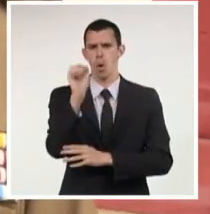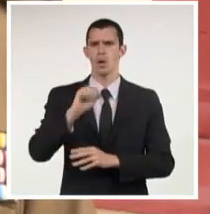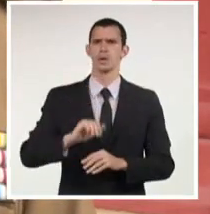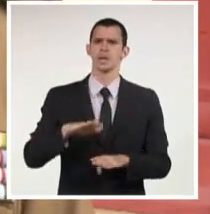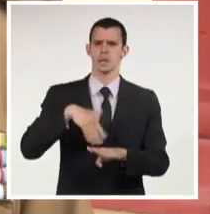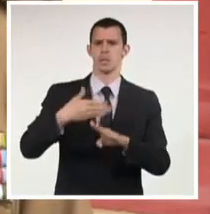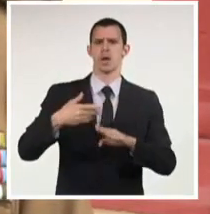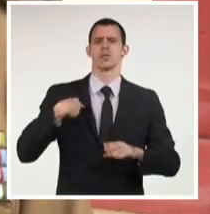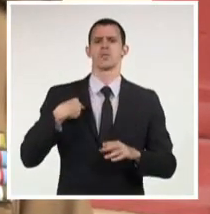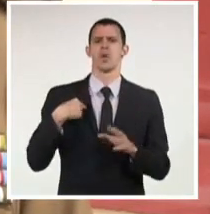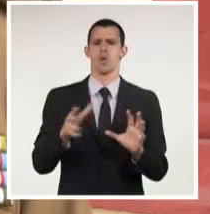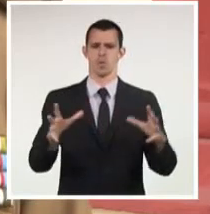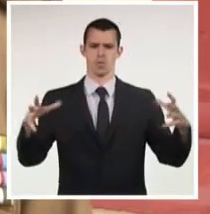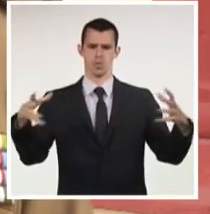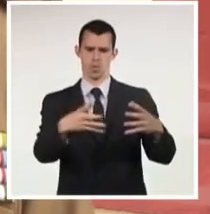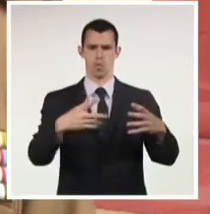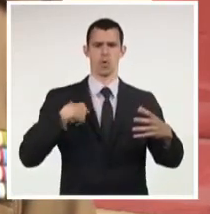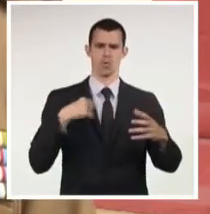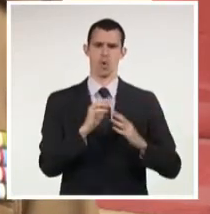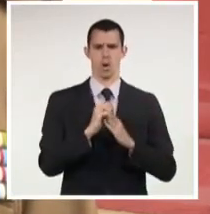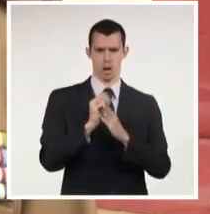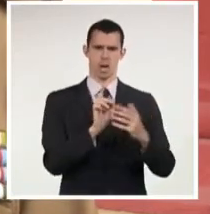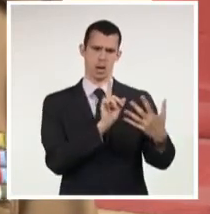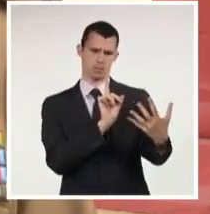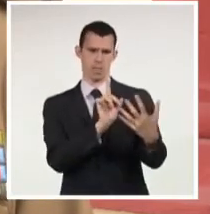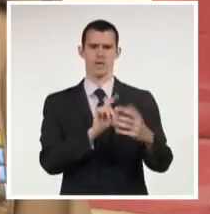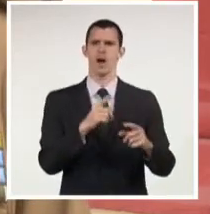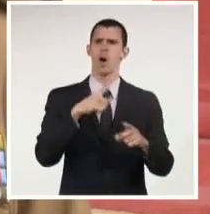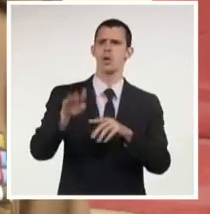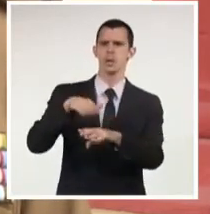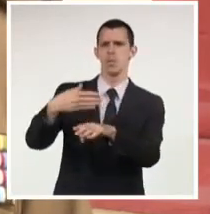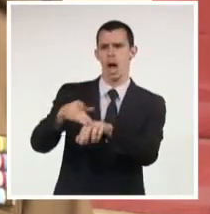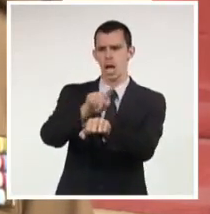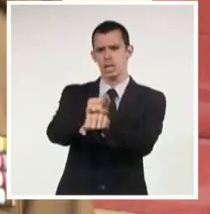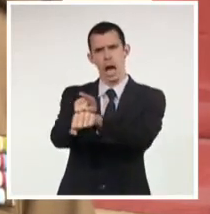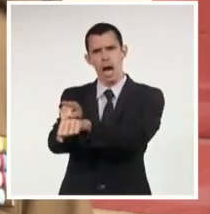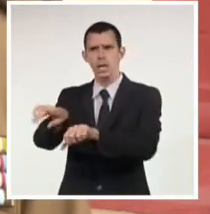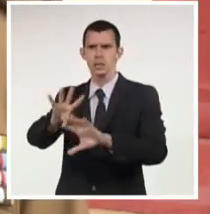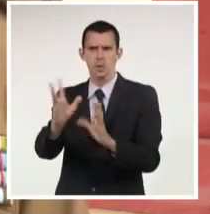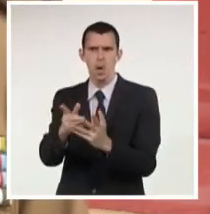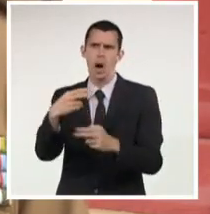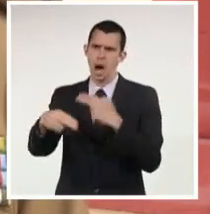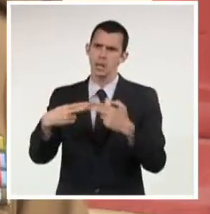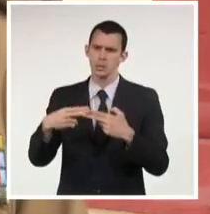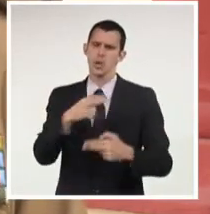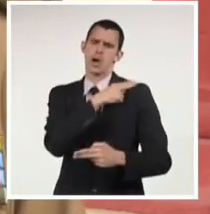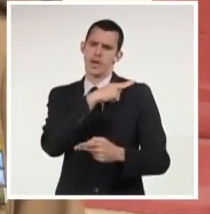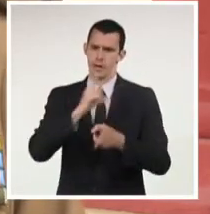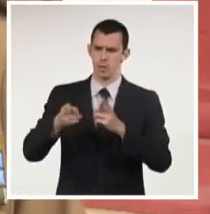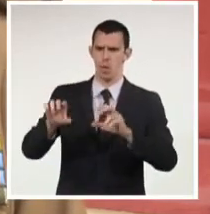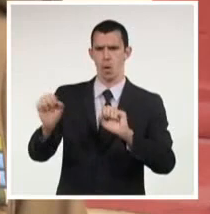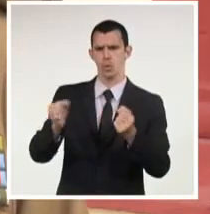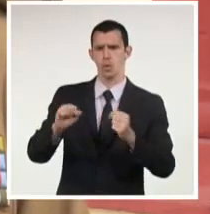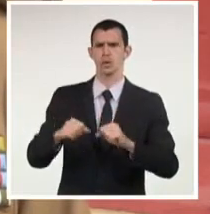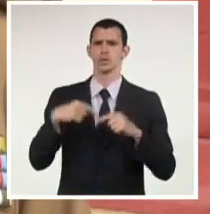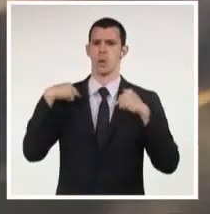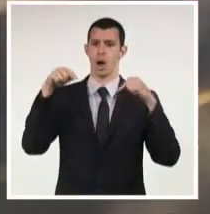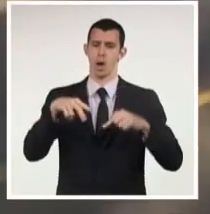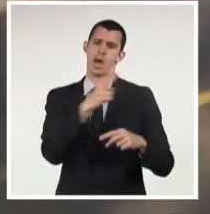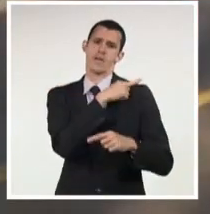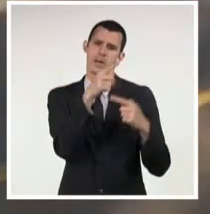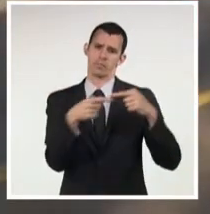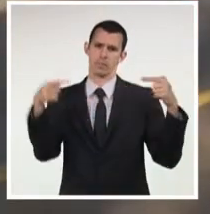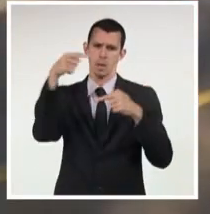jefe de división de tanque y hasta la actualidad hoy que me encuentro aquí, jefe de Estado Mayor del Ejército